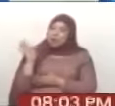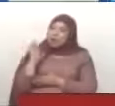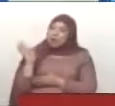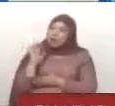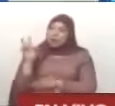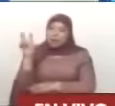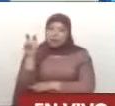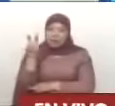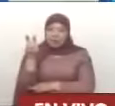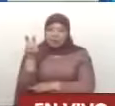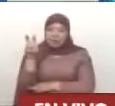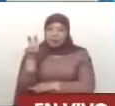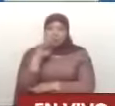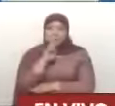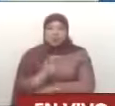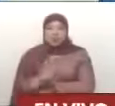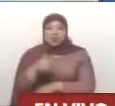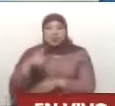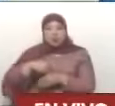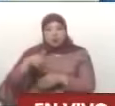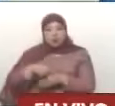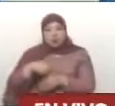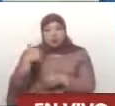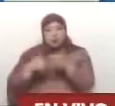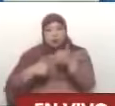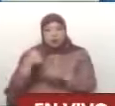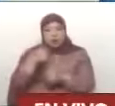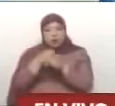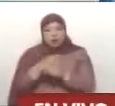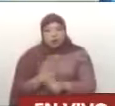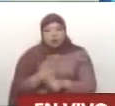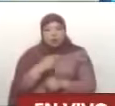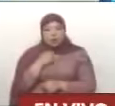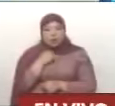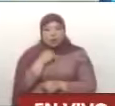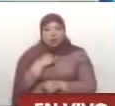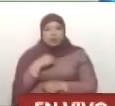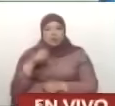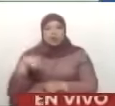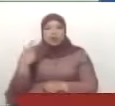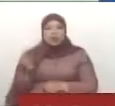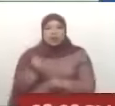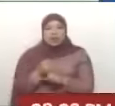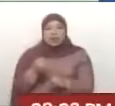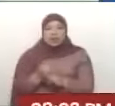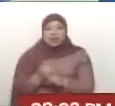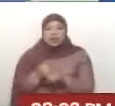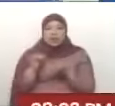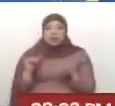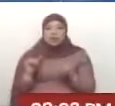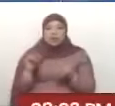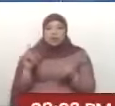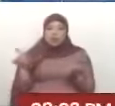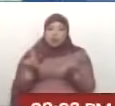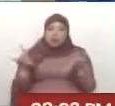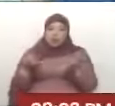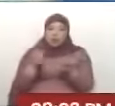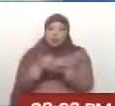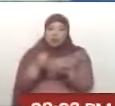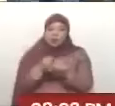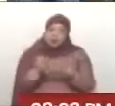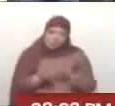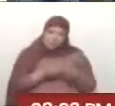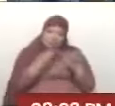viernes para ver qué respondo a la postulación. Esperen ustedes el próximo capítulo por este mismo canal, pues. Humildemente y